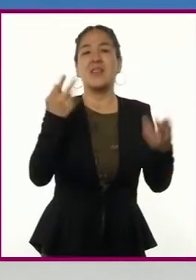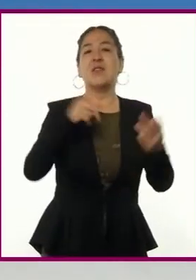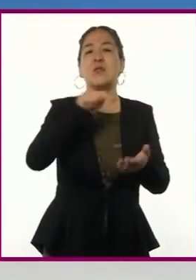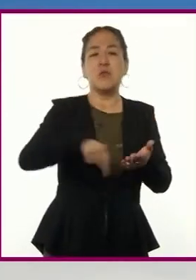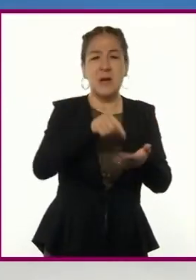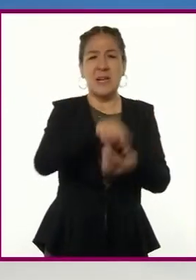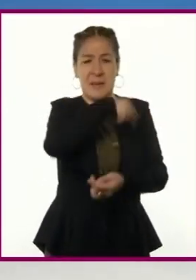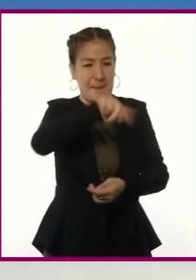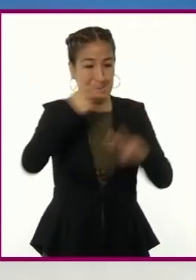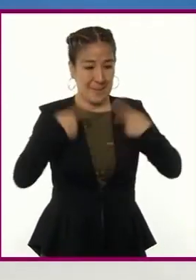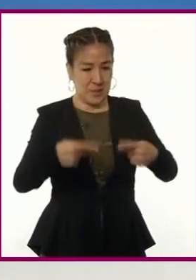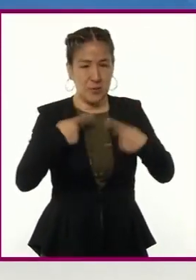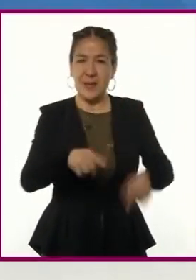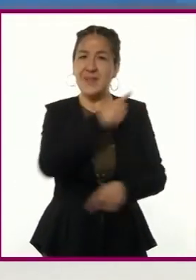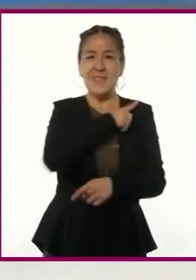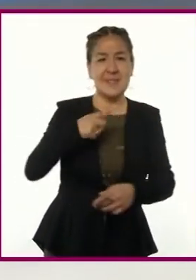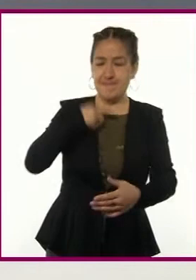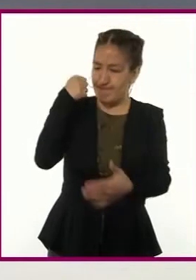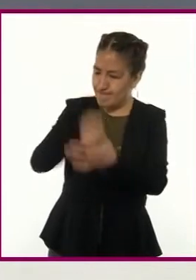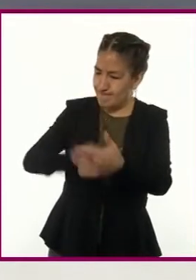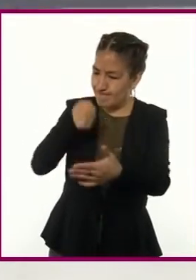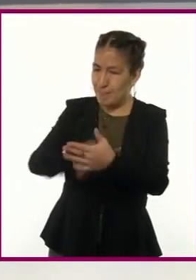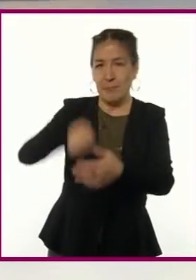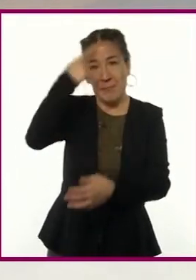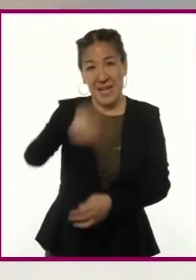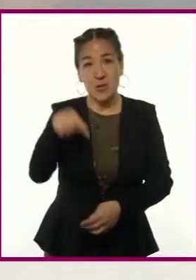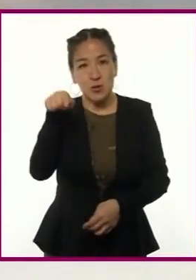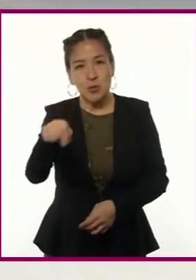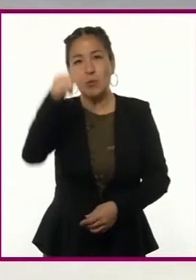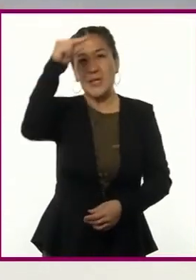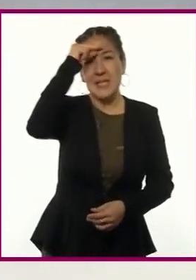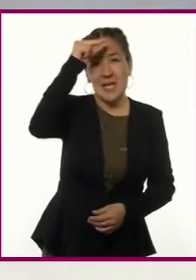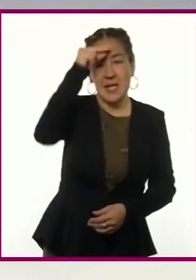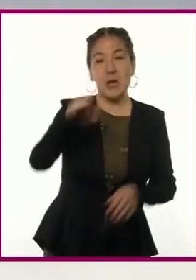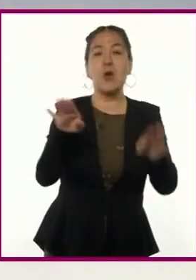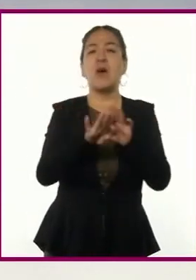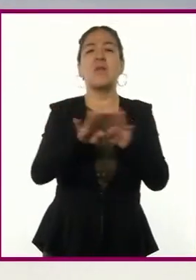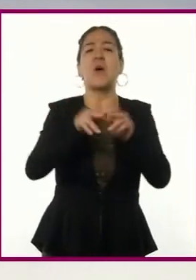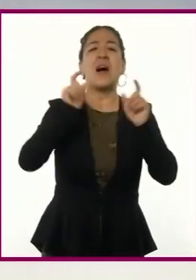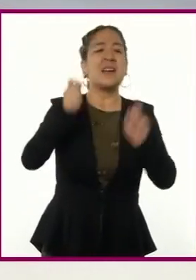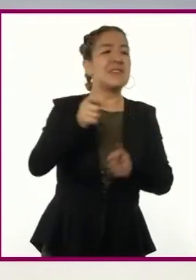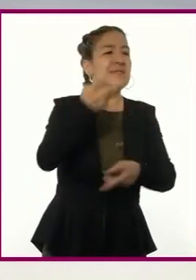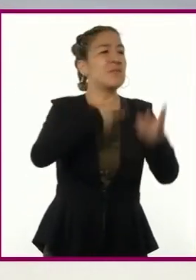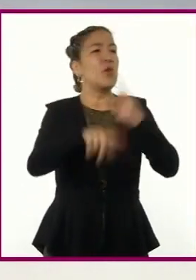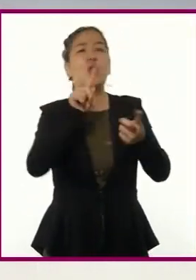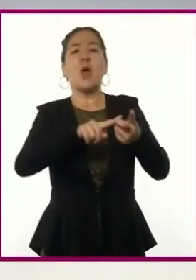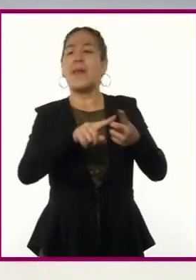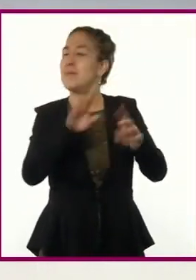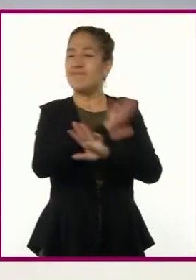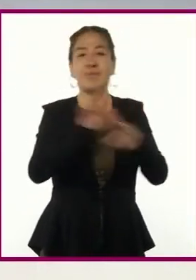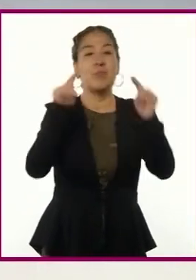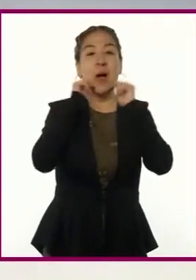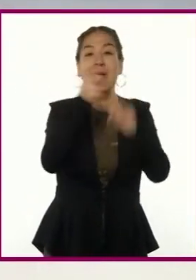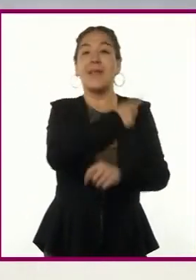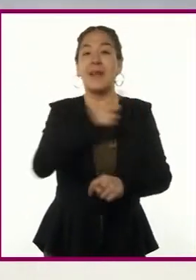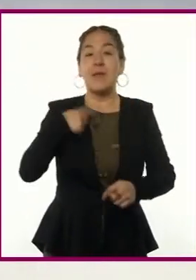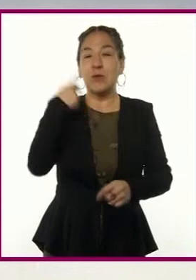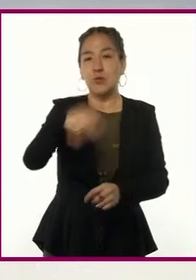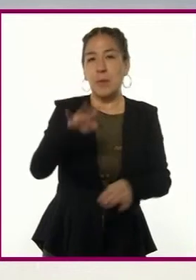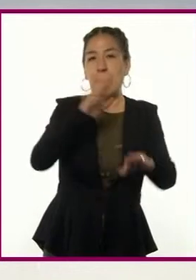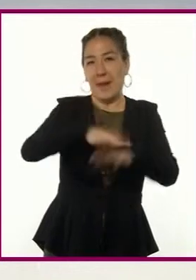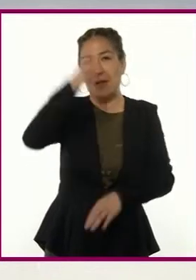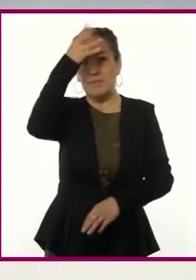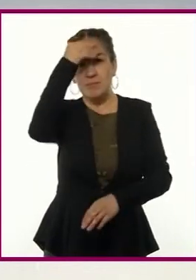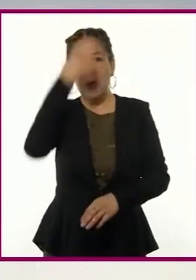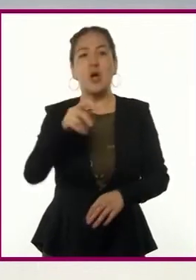en que lo que importaba era la inteligencia y el desempeño, no el origen. Esto representó un cambio profundo en la forma